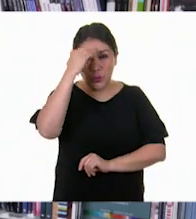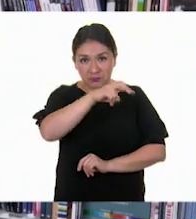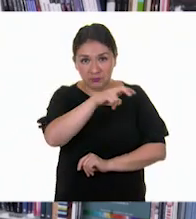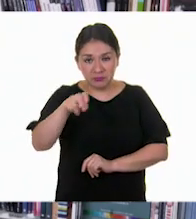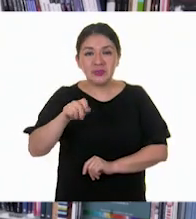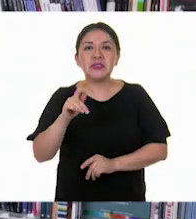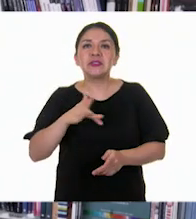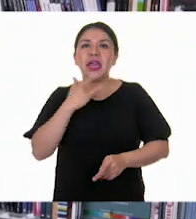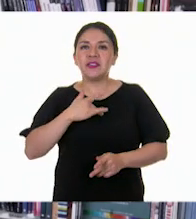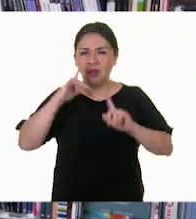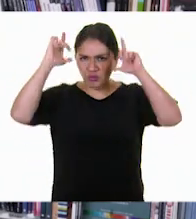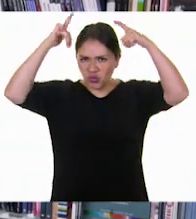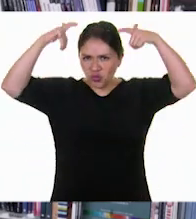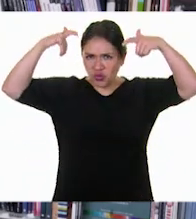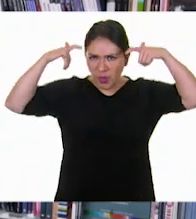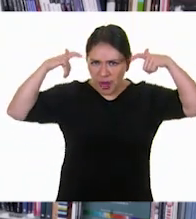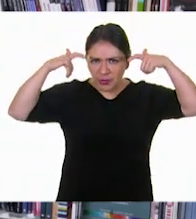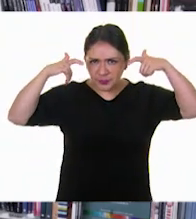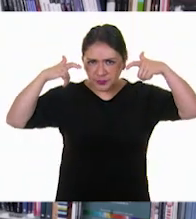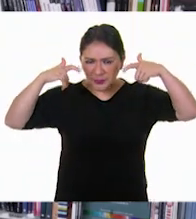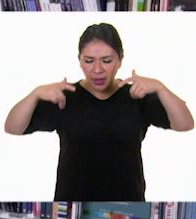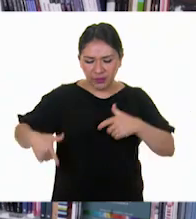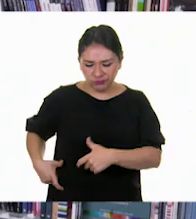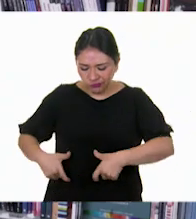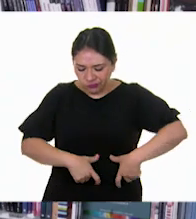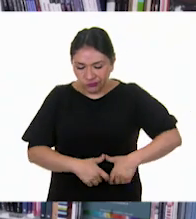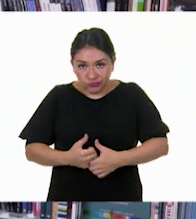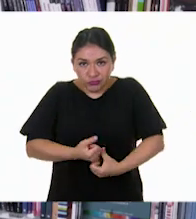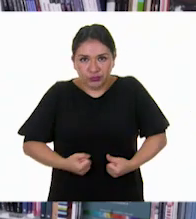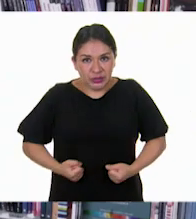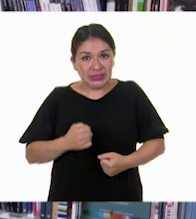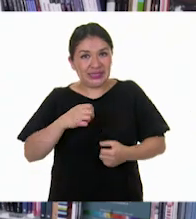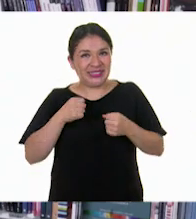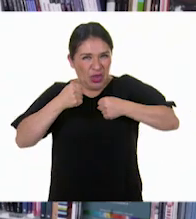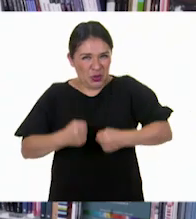Pónganse su sombrero, abróchense sus cinturones